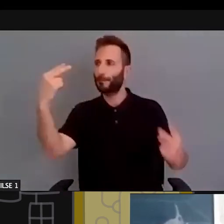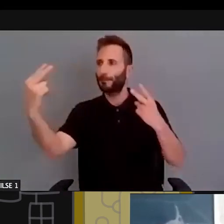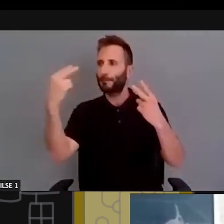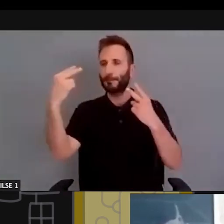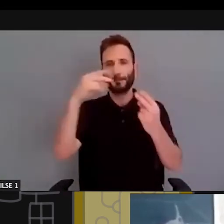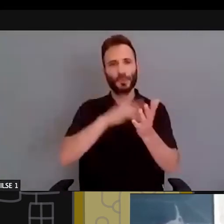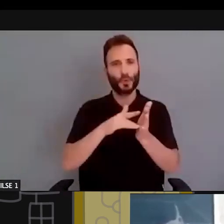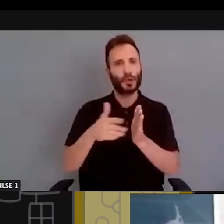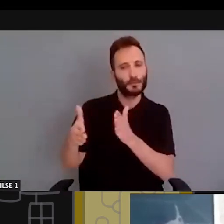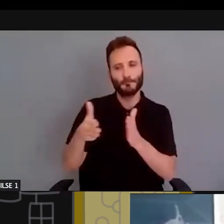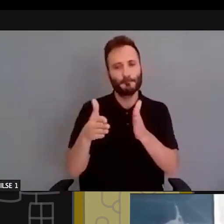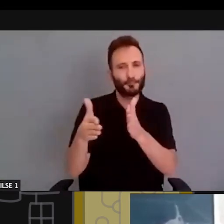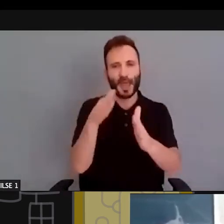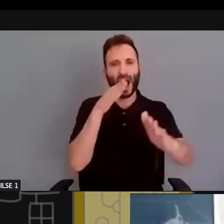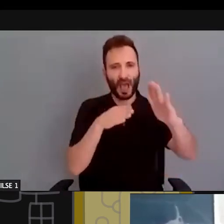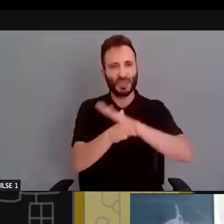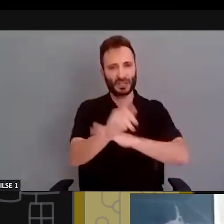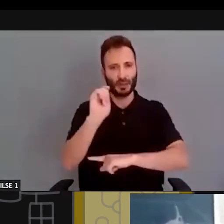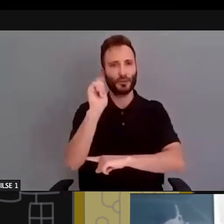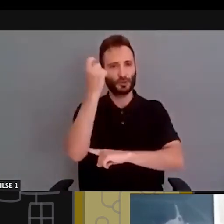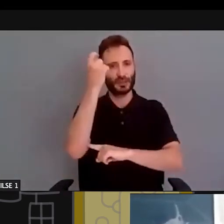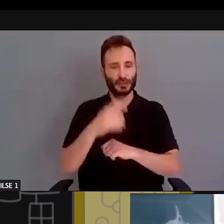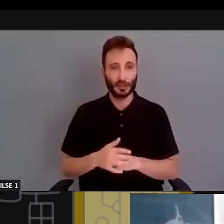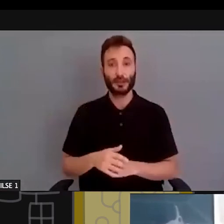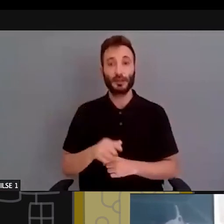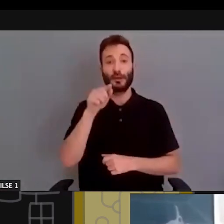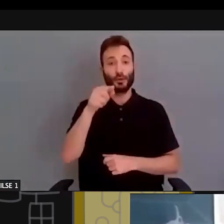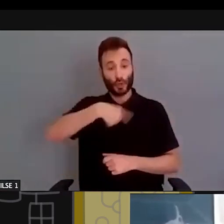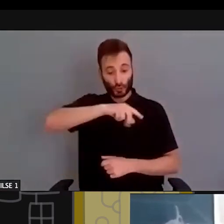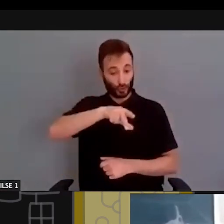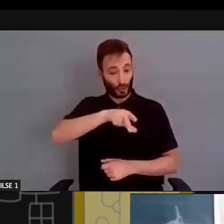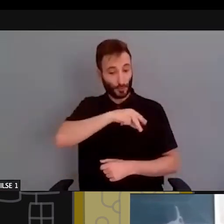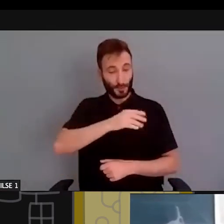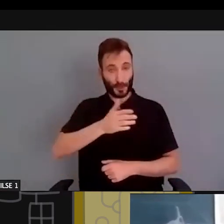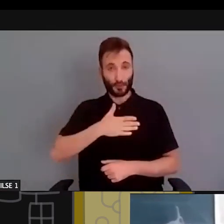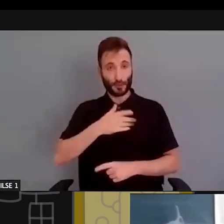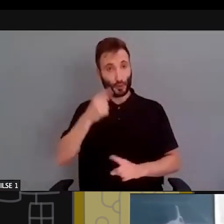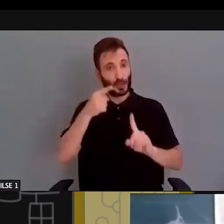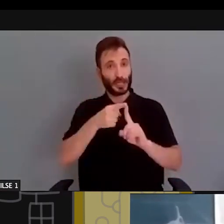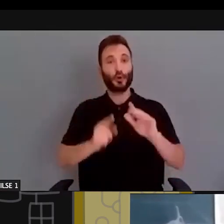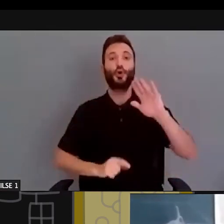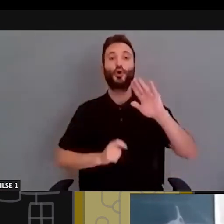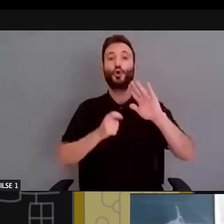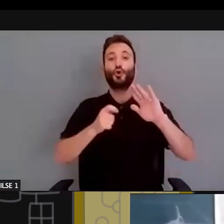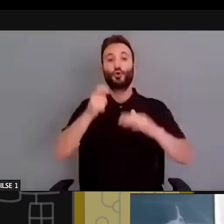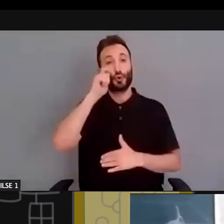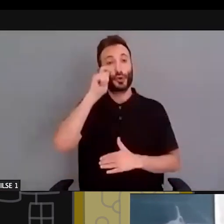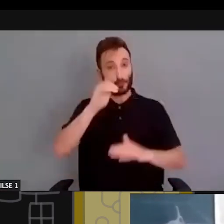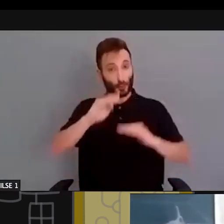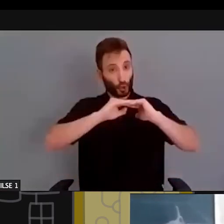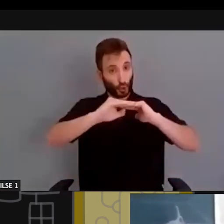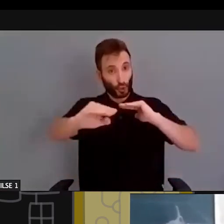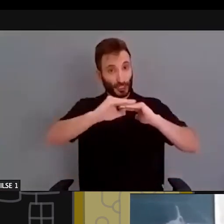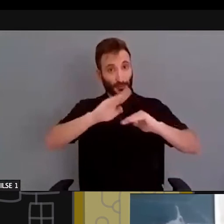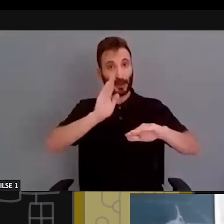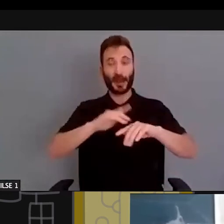buena dirección. Nosotros creamos estos premios de turismo sostenible, en este caso dirigidos al sector